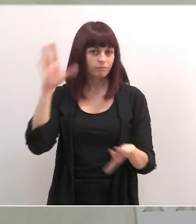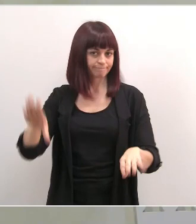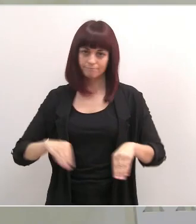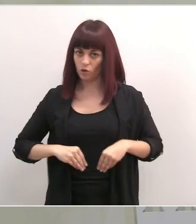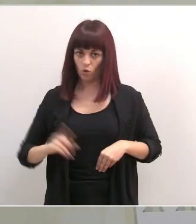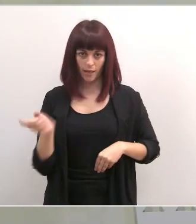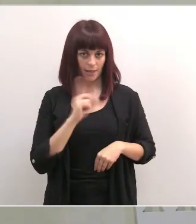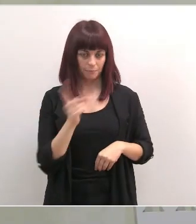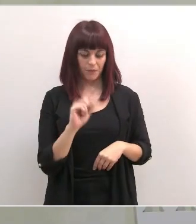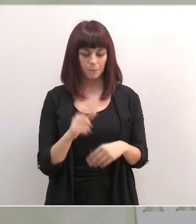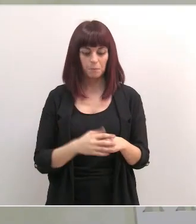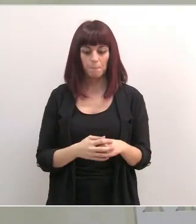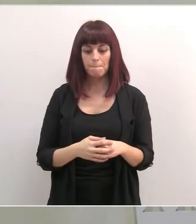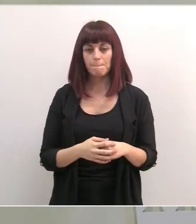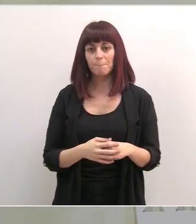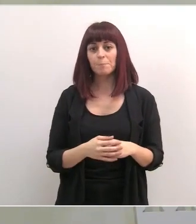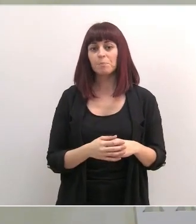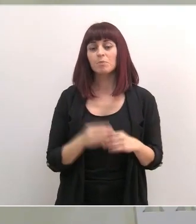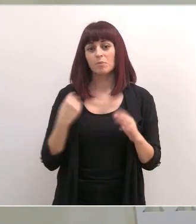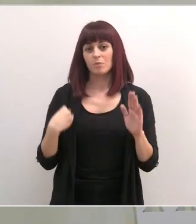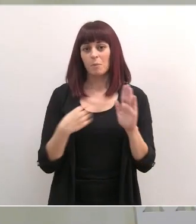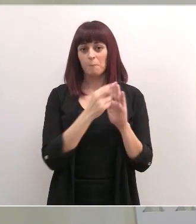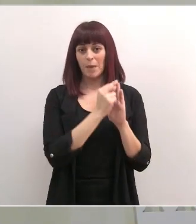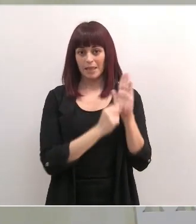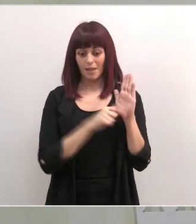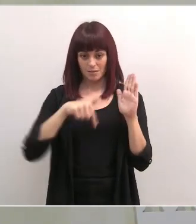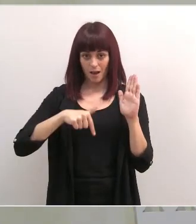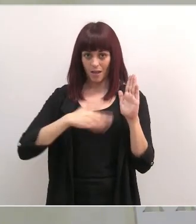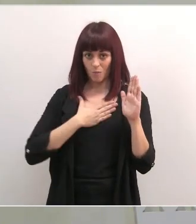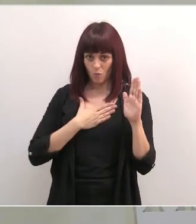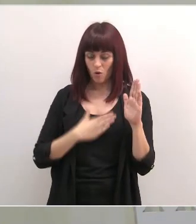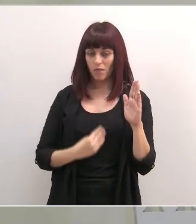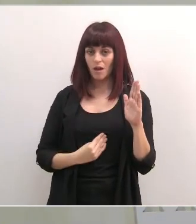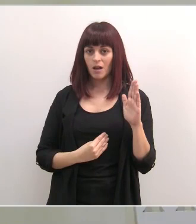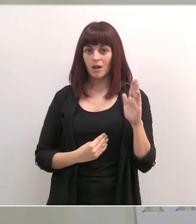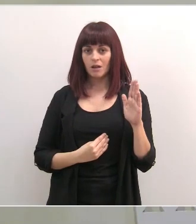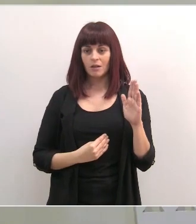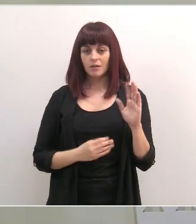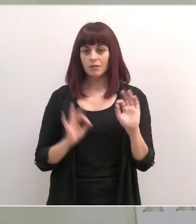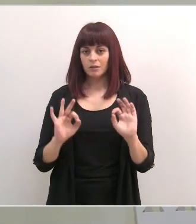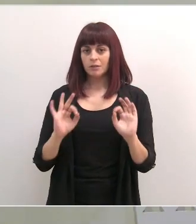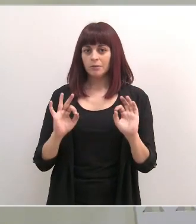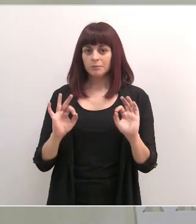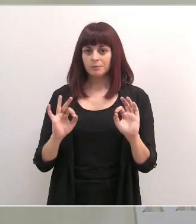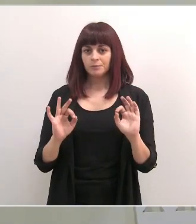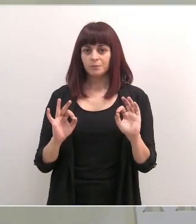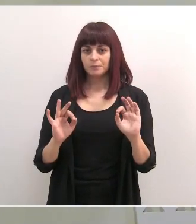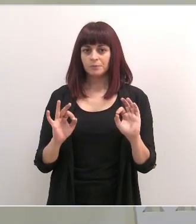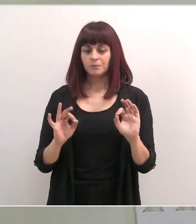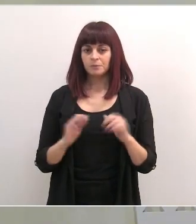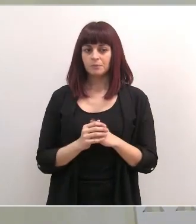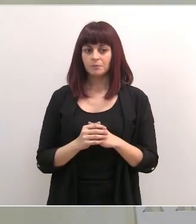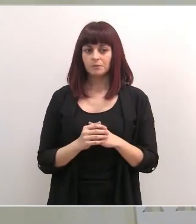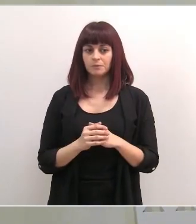marzo. Yo creo que ahora mismo las medidas que hemos puesto en Murcia, en concreto referidas a que